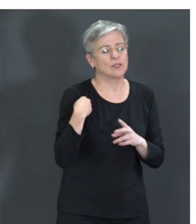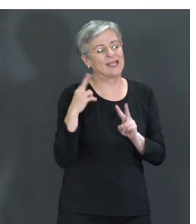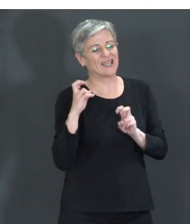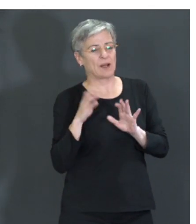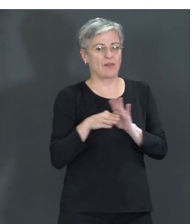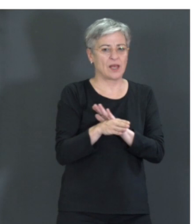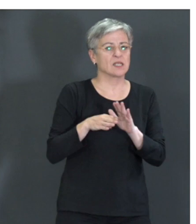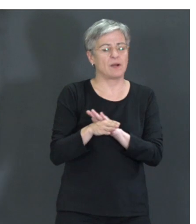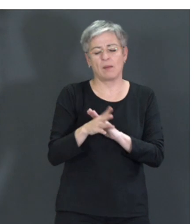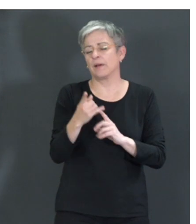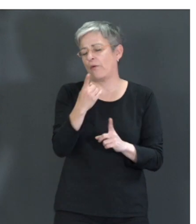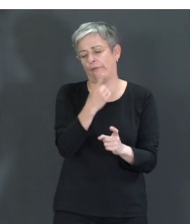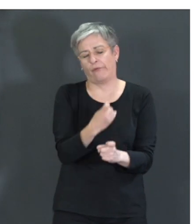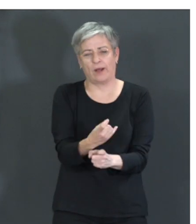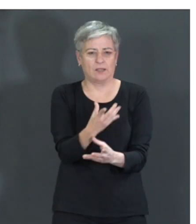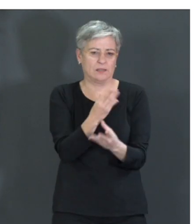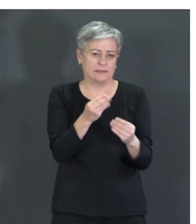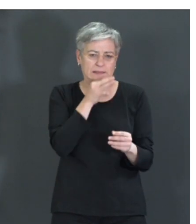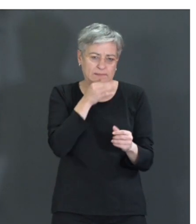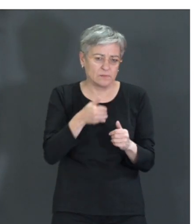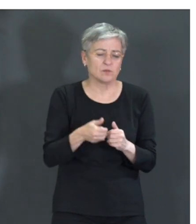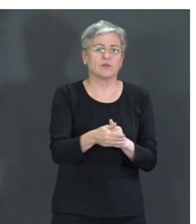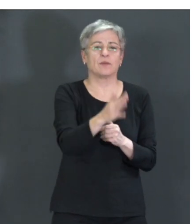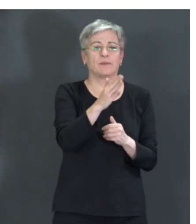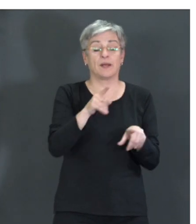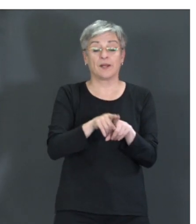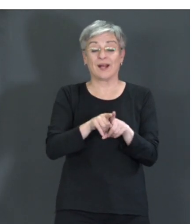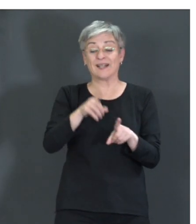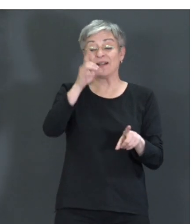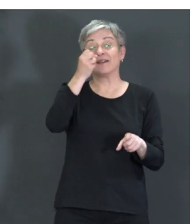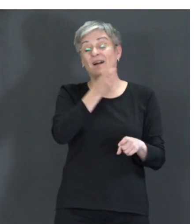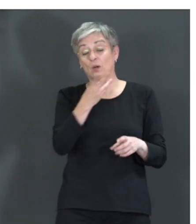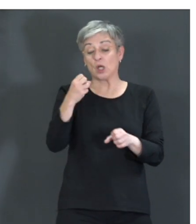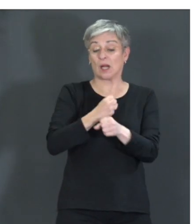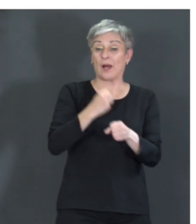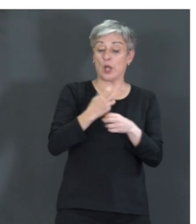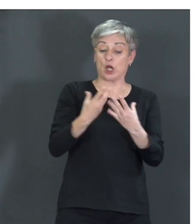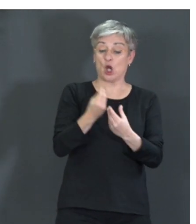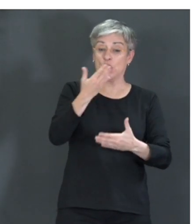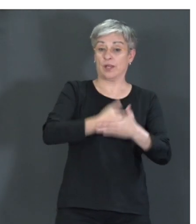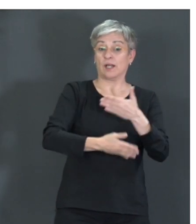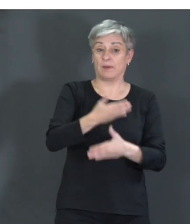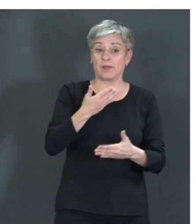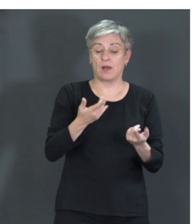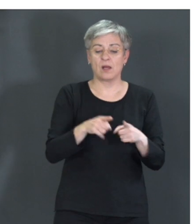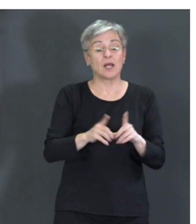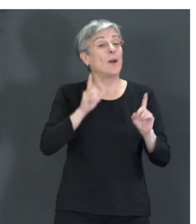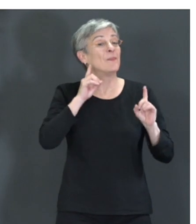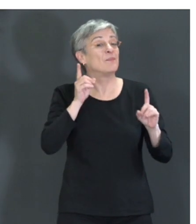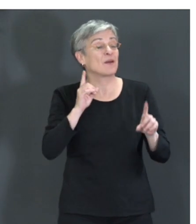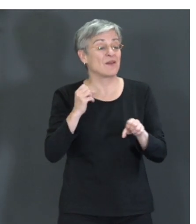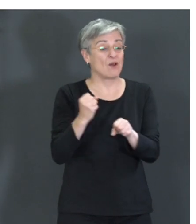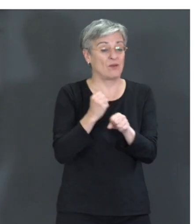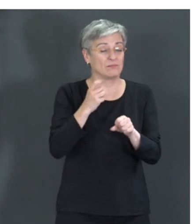accesibilidad, pero falta mucho por hacer. Y los trabajadores que tienen con discapacidad, desde el punto de vista de prevención de